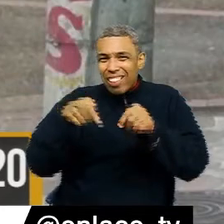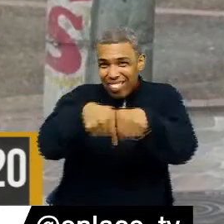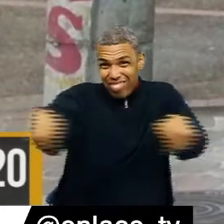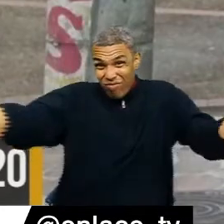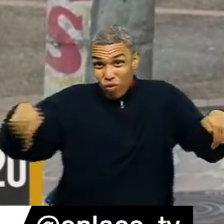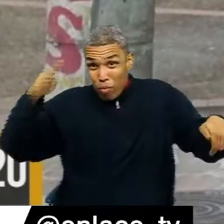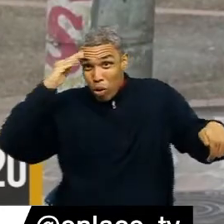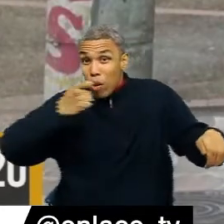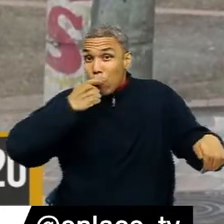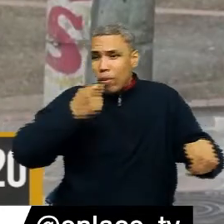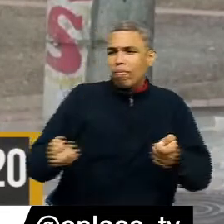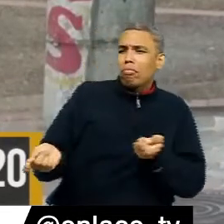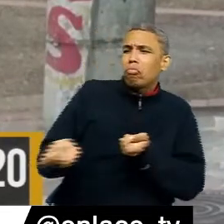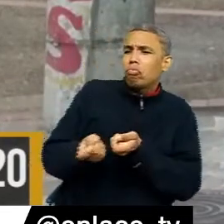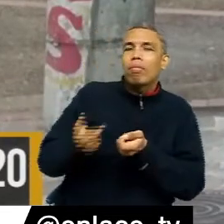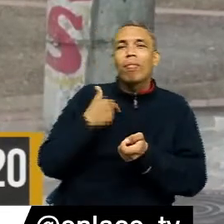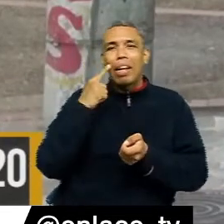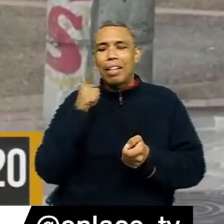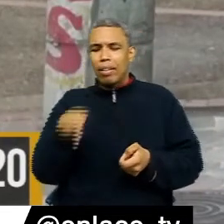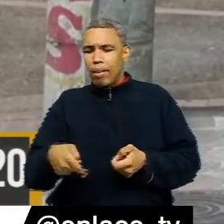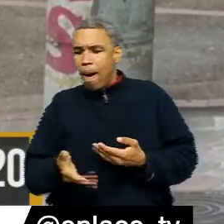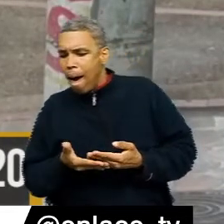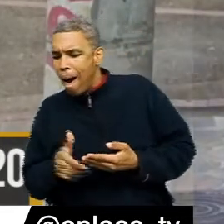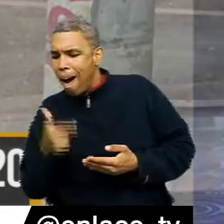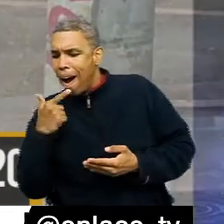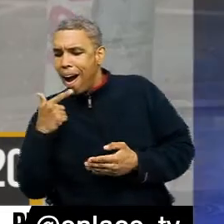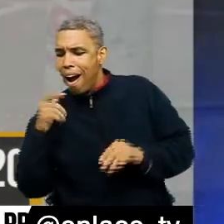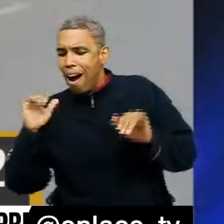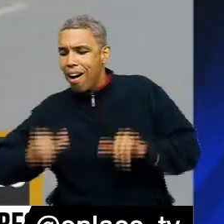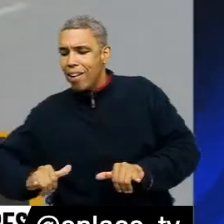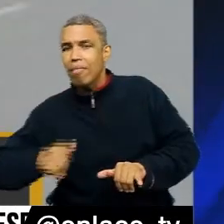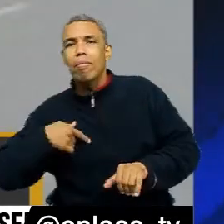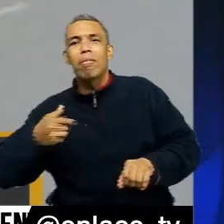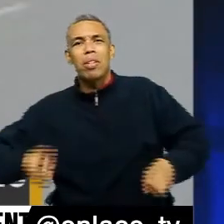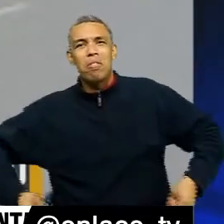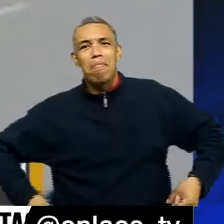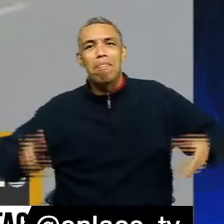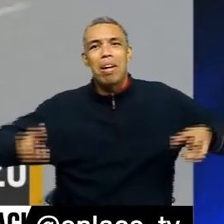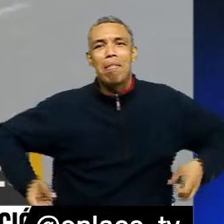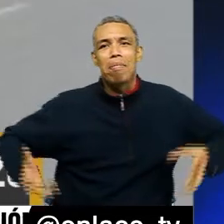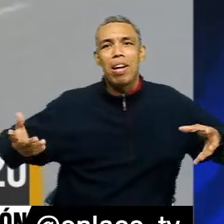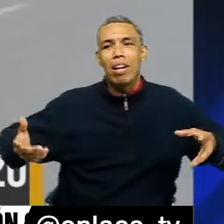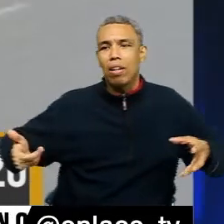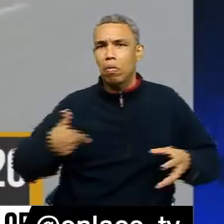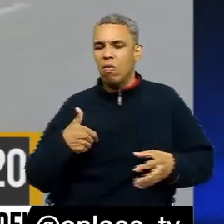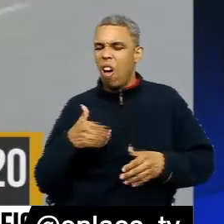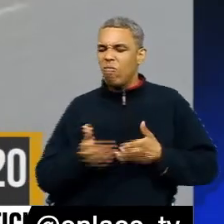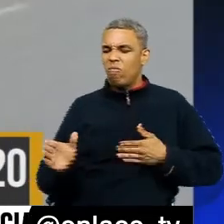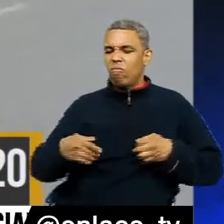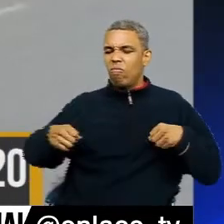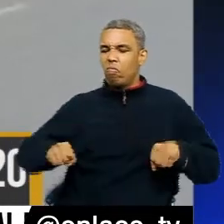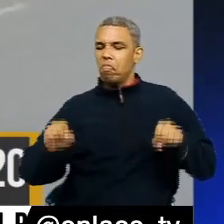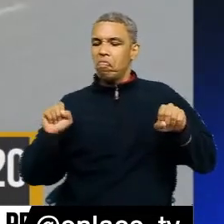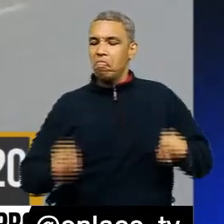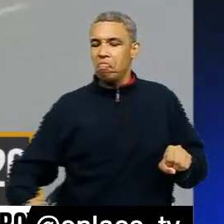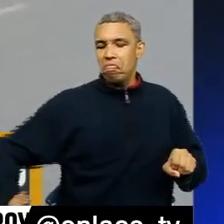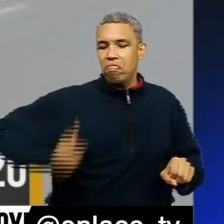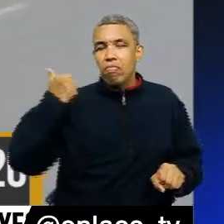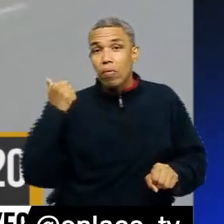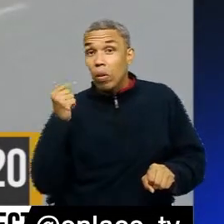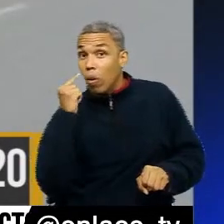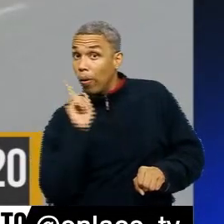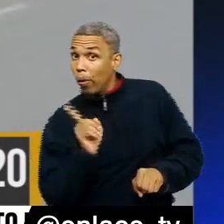zona demarcada para discapacitados, y el segundo en una notoria zona de prohibido parquear. Señores, por ser autoridad hay que